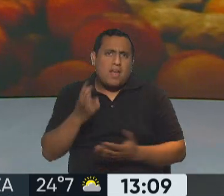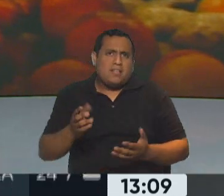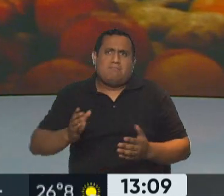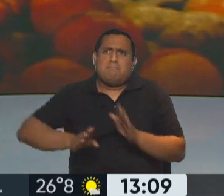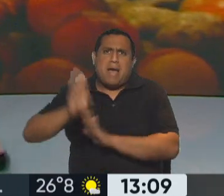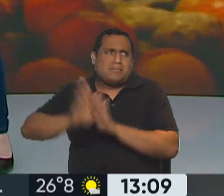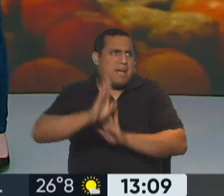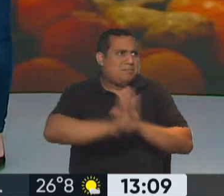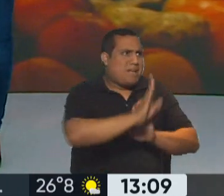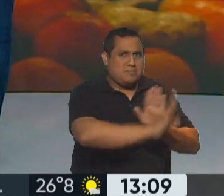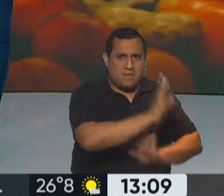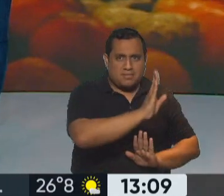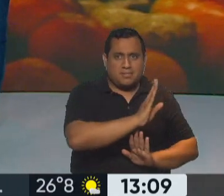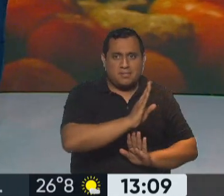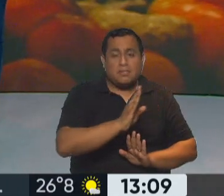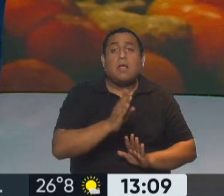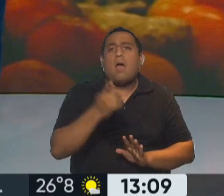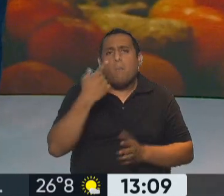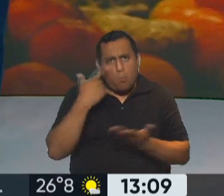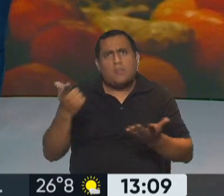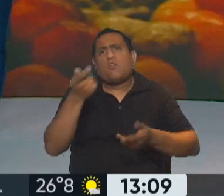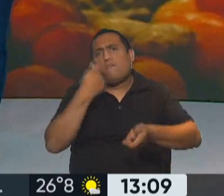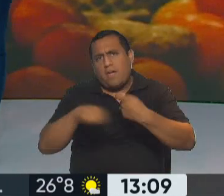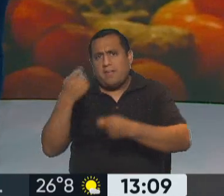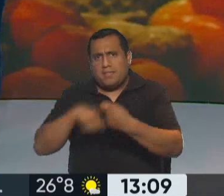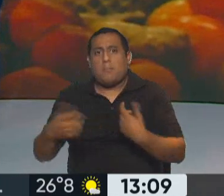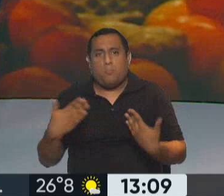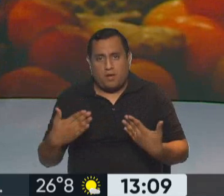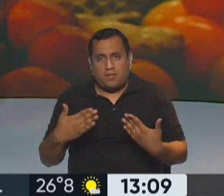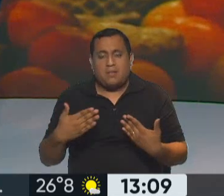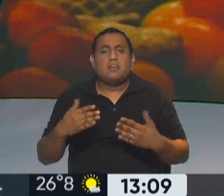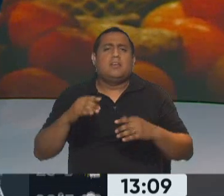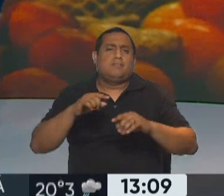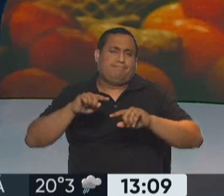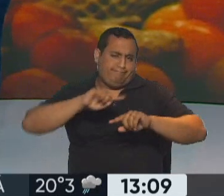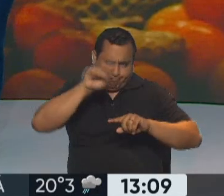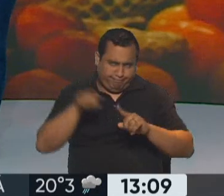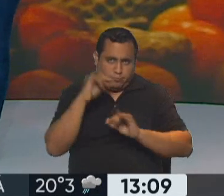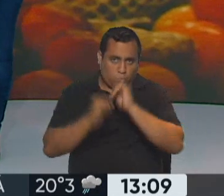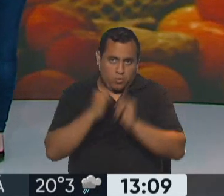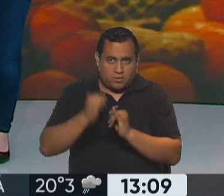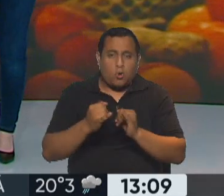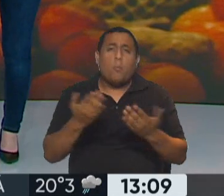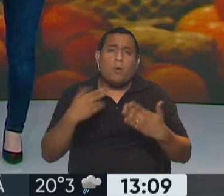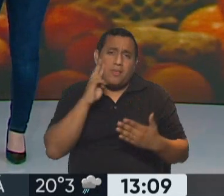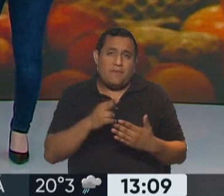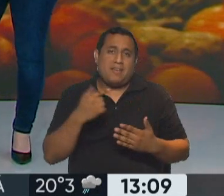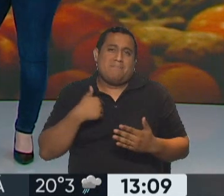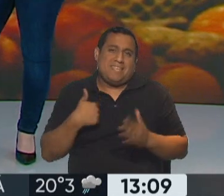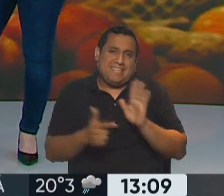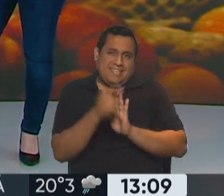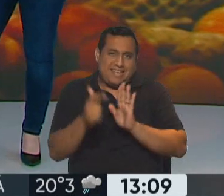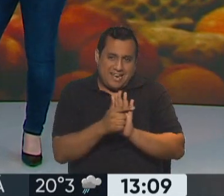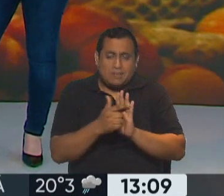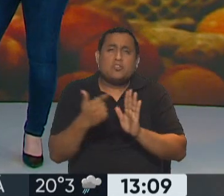Puedo ahondar esto mostrando ventas y lo que voy a hacer es redondear la idea. Se los dejo, lo pueden seguir también en mis redes personales en